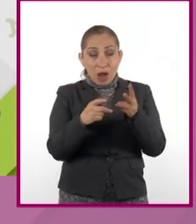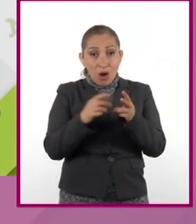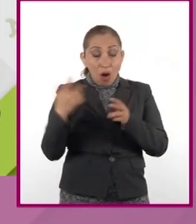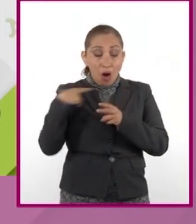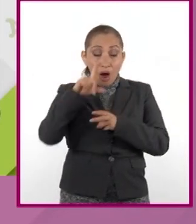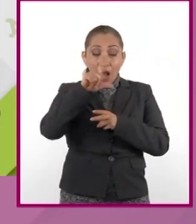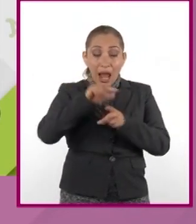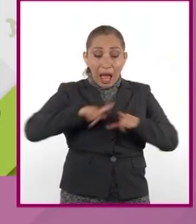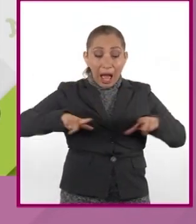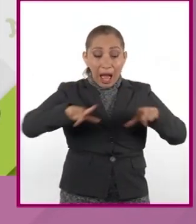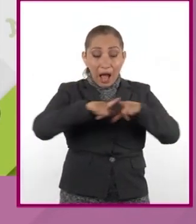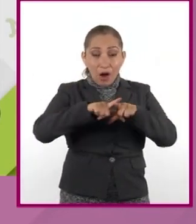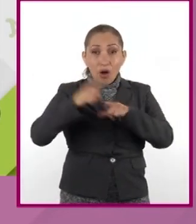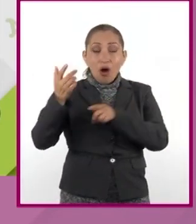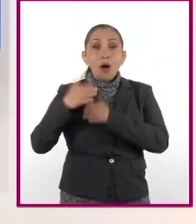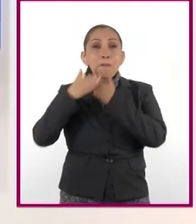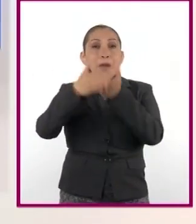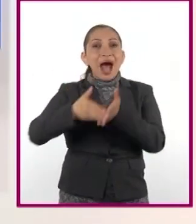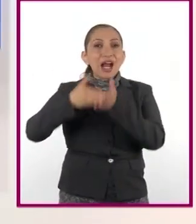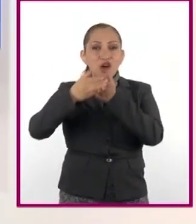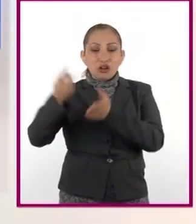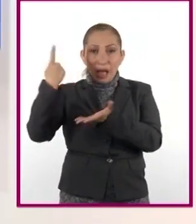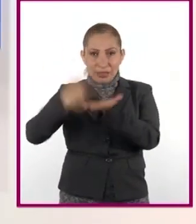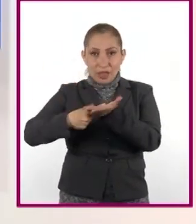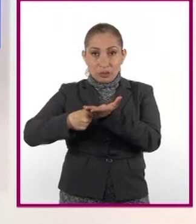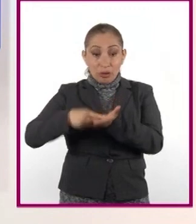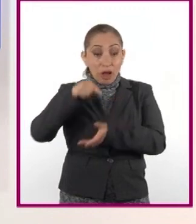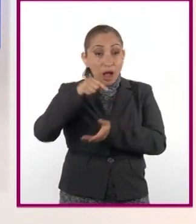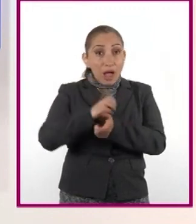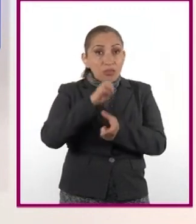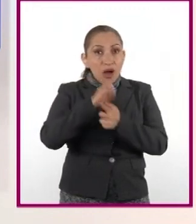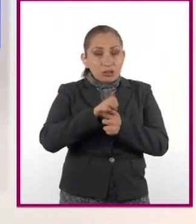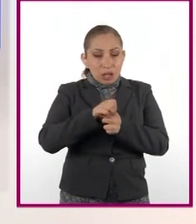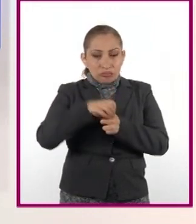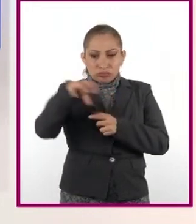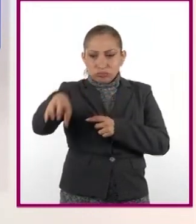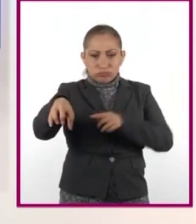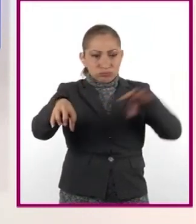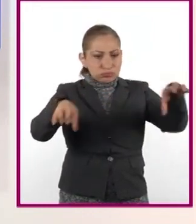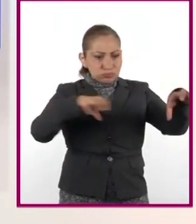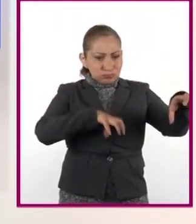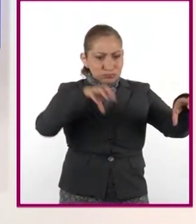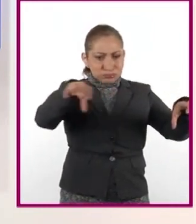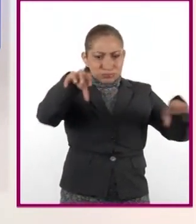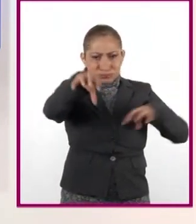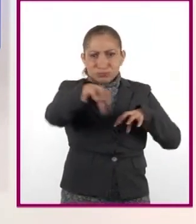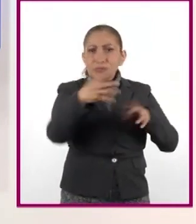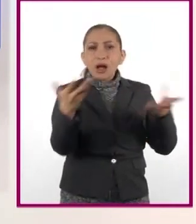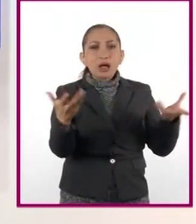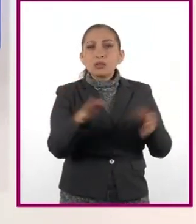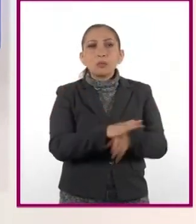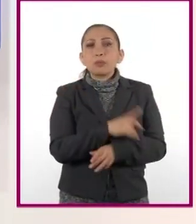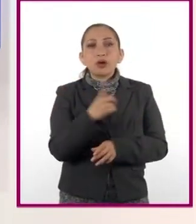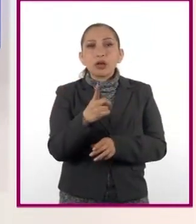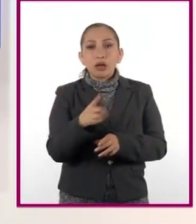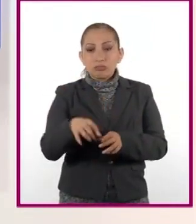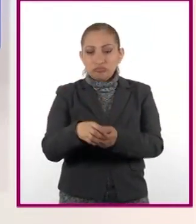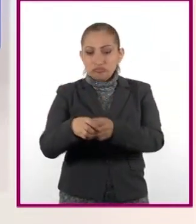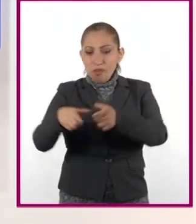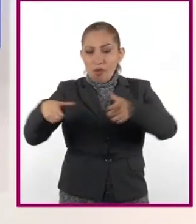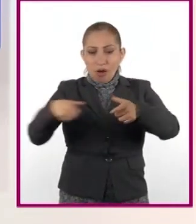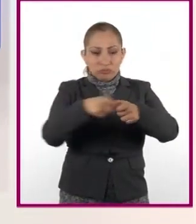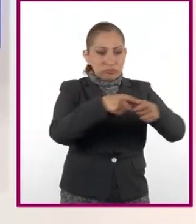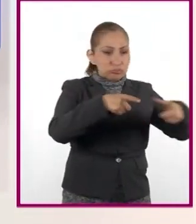a través de los barcos oceánicos. Desde entonces se han esparcido por todos lados, generalmente creciendo